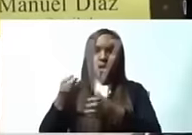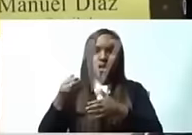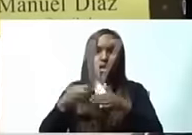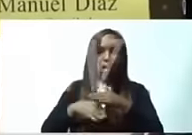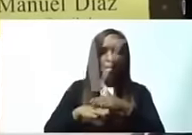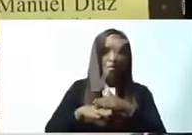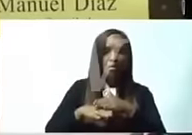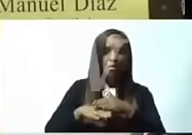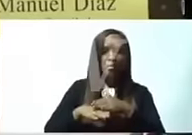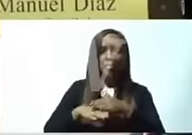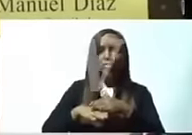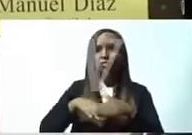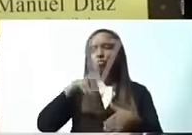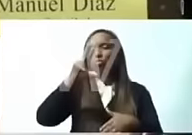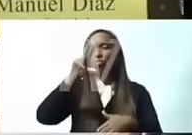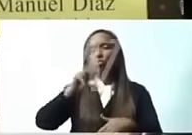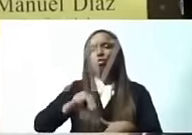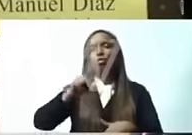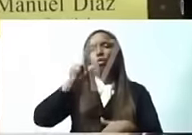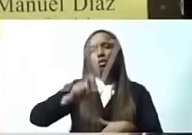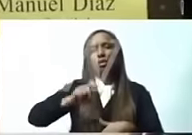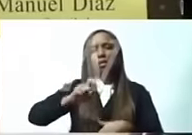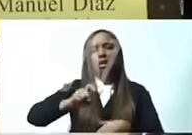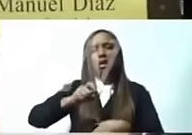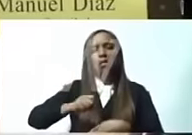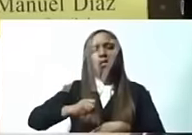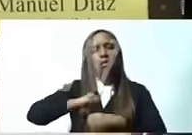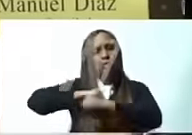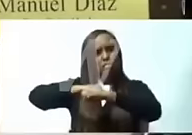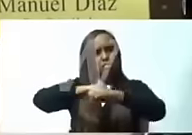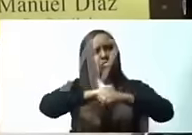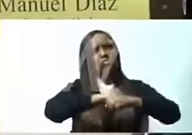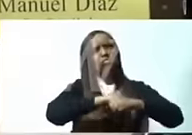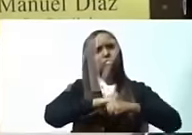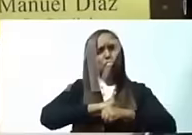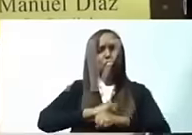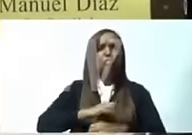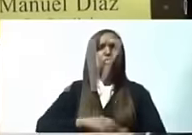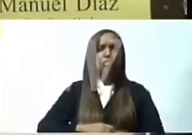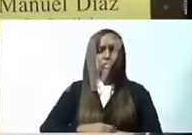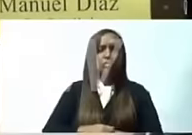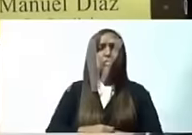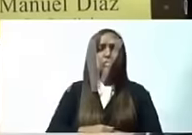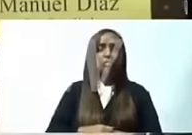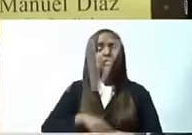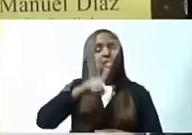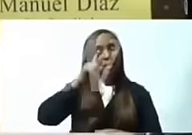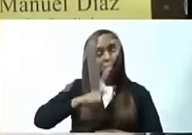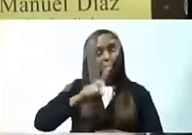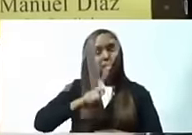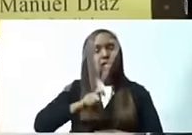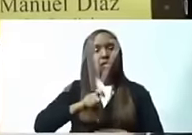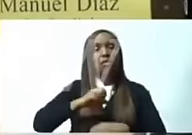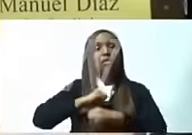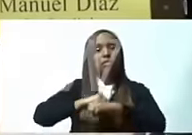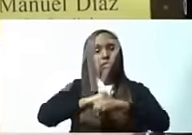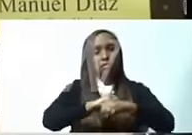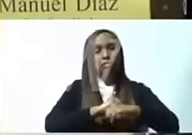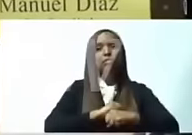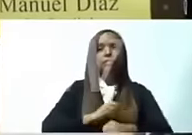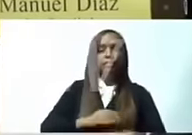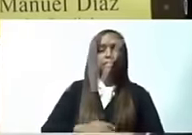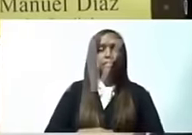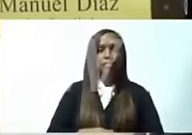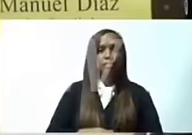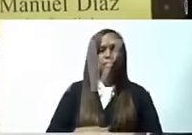nuestro tiene que ser resguardada, porque no lo está haciendo. La fuerza del pueblo votará por esta resolución y hace